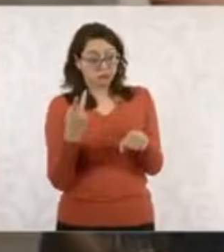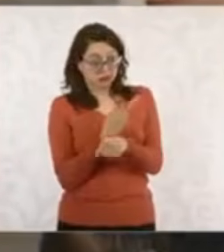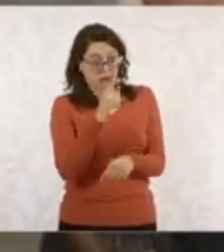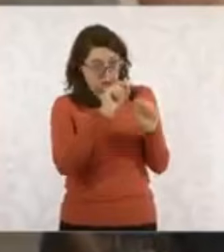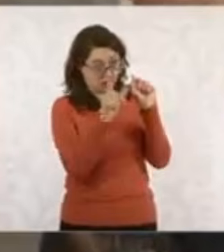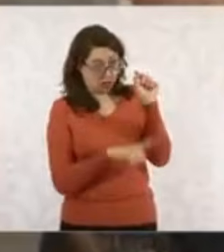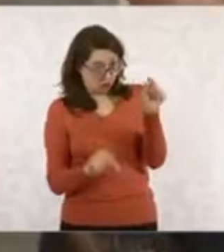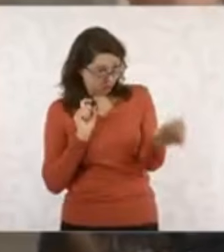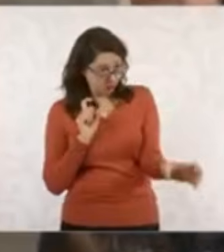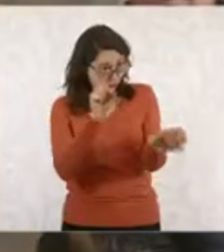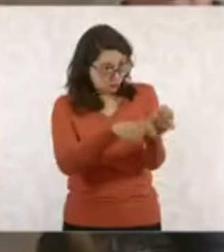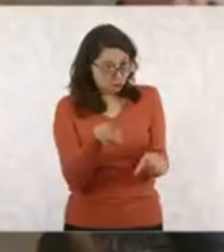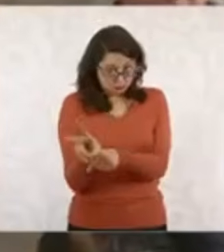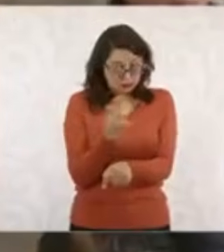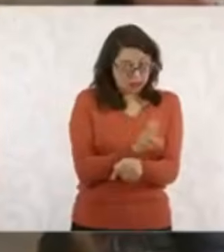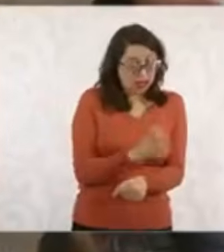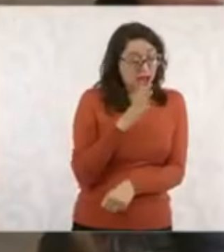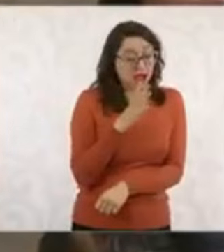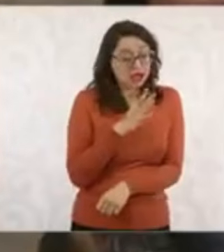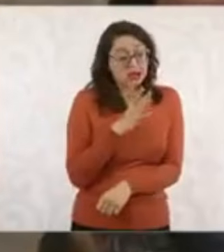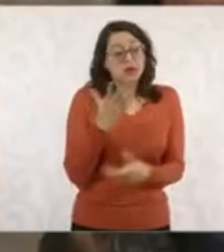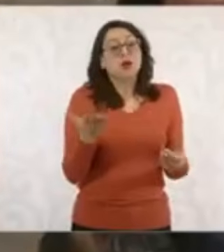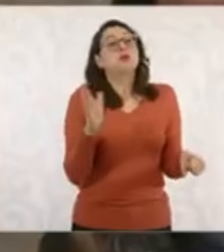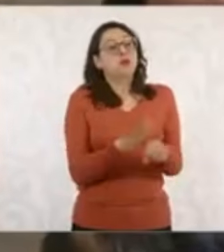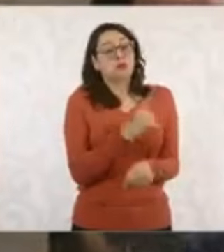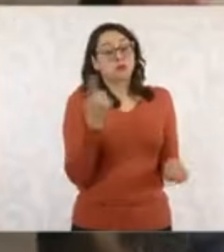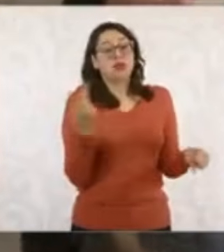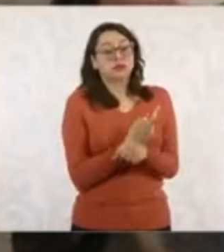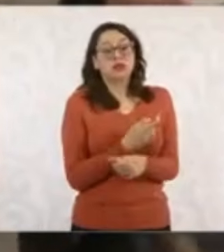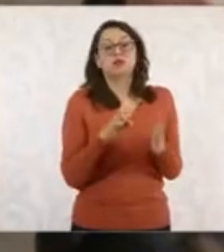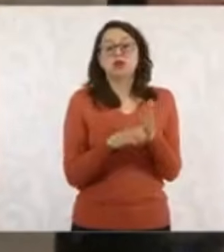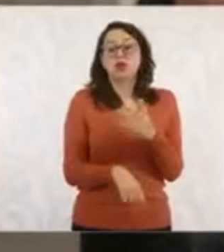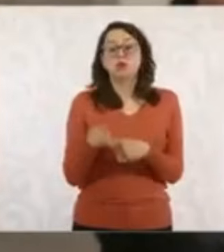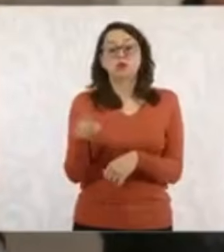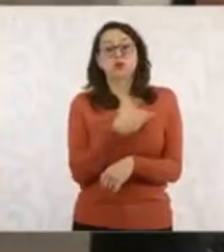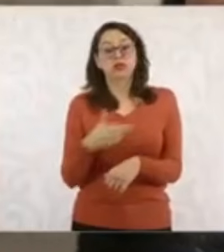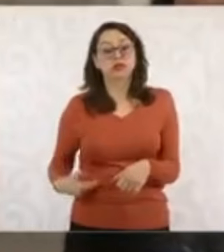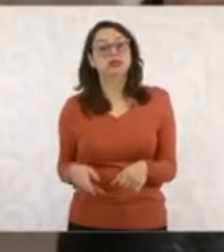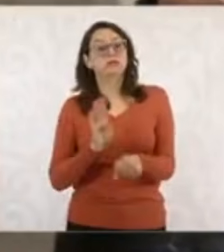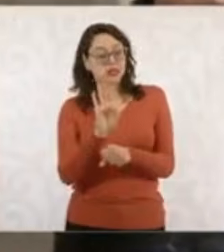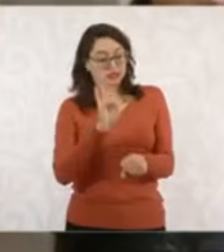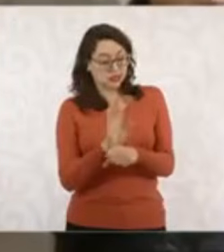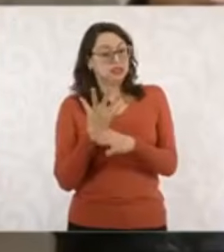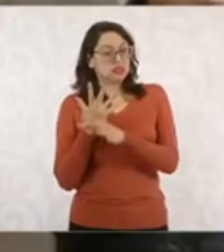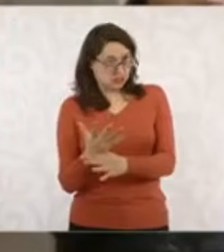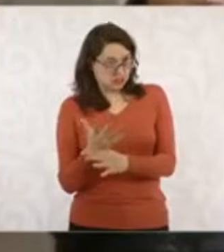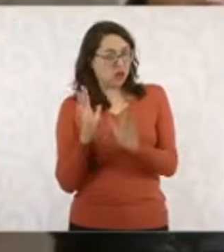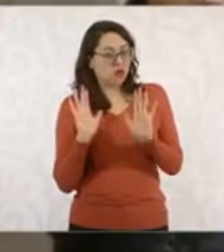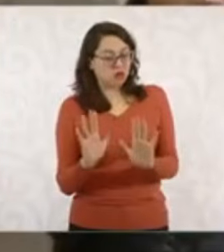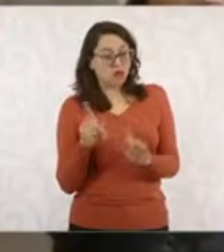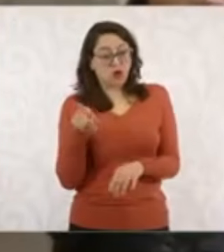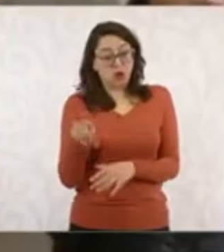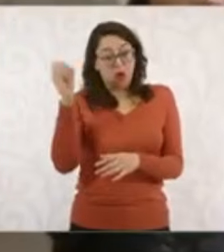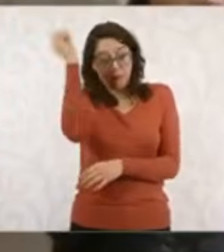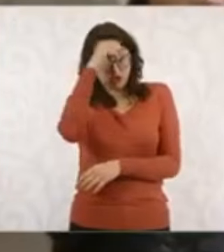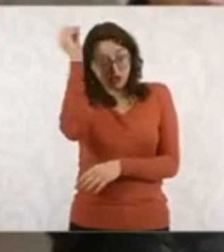esta invitación la Secretaría de Relaciones Exteriores, dado que, por ejemplo, presidentes de Brasil ya comentó al respecto y desde su